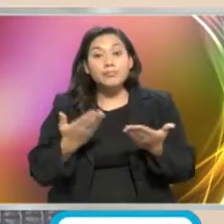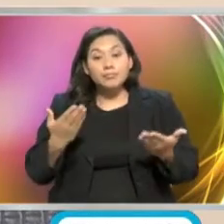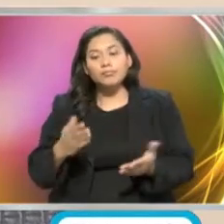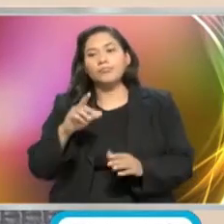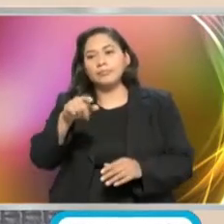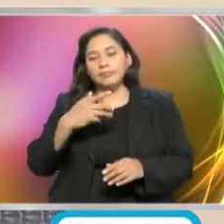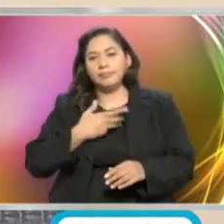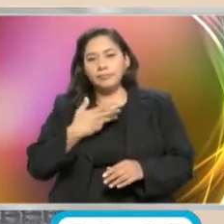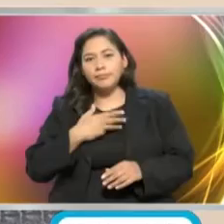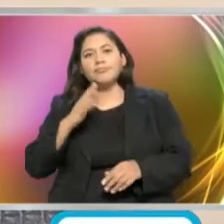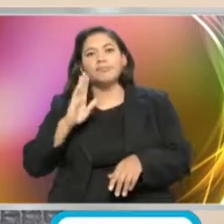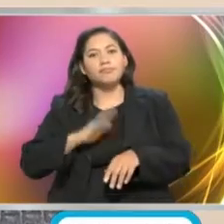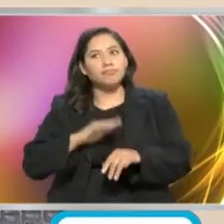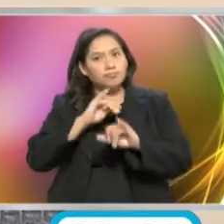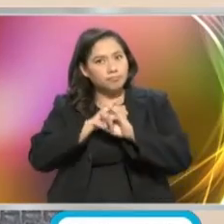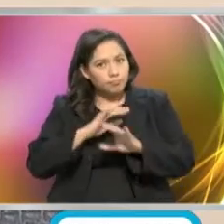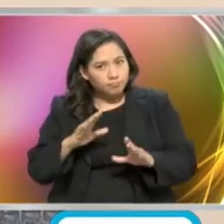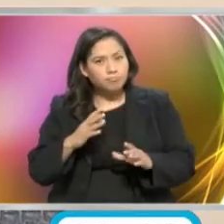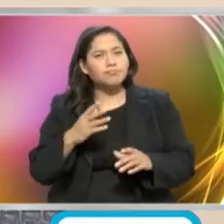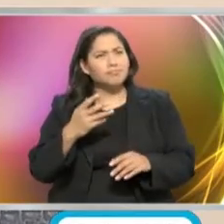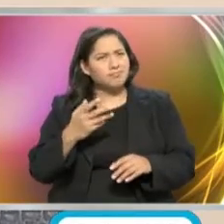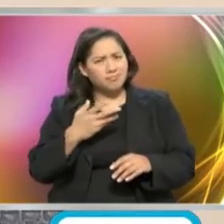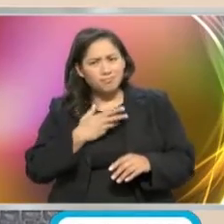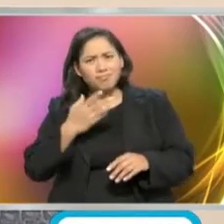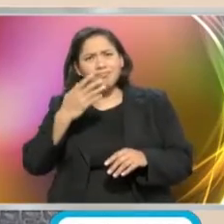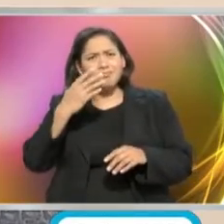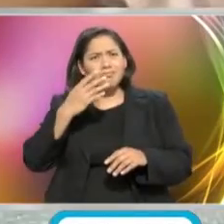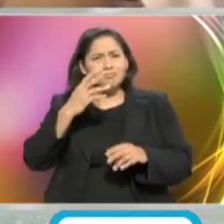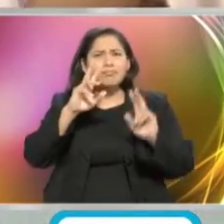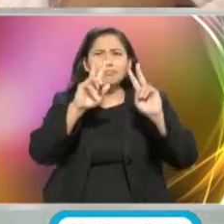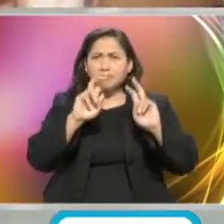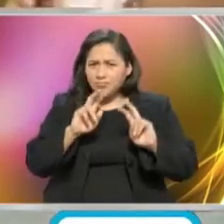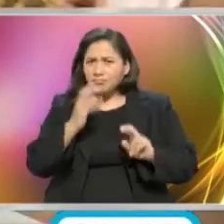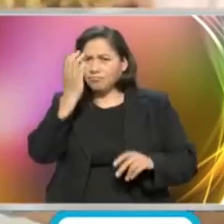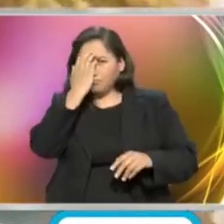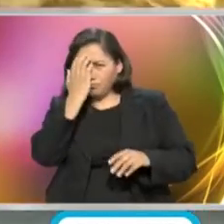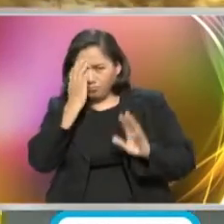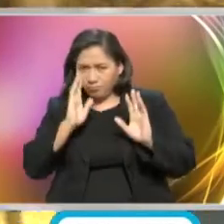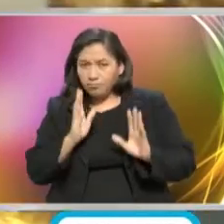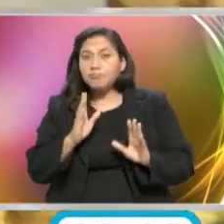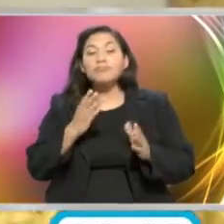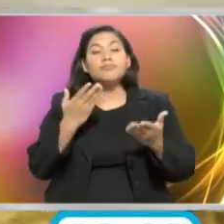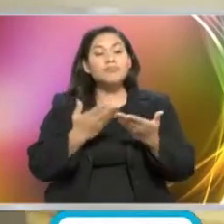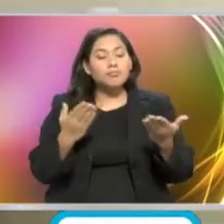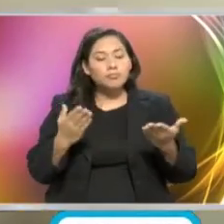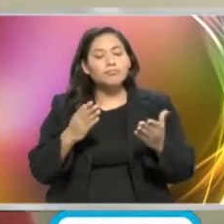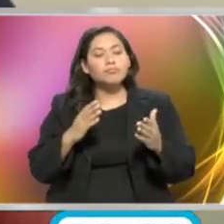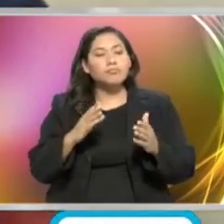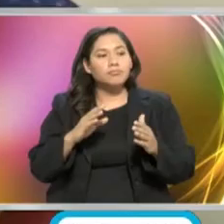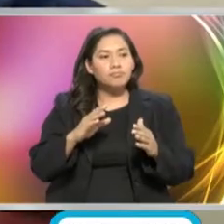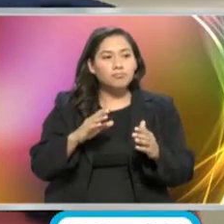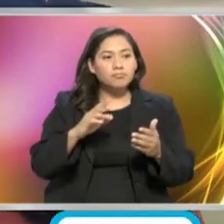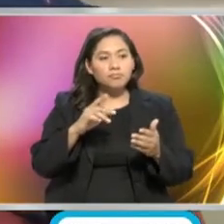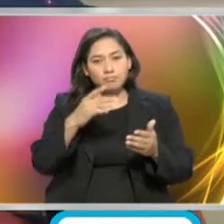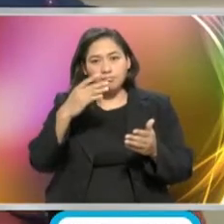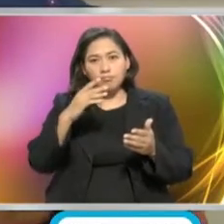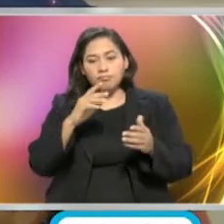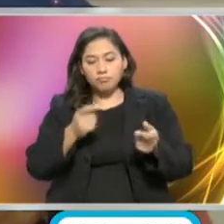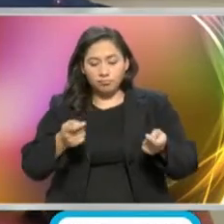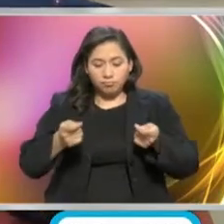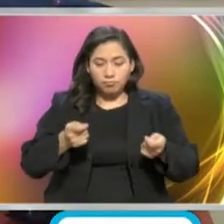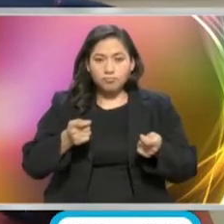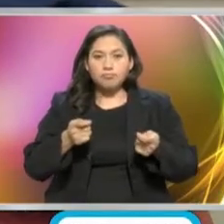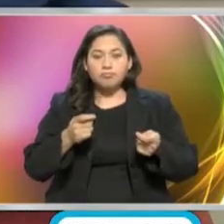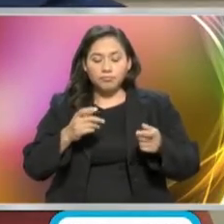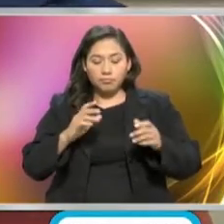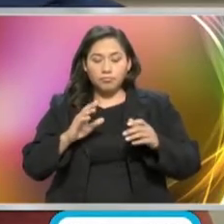más a la mano, con mucho más información, ¿no? Incluso, ¿no? incluso hay información, hay acceso también a los métodos de control natal,